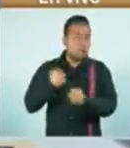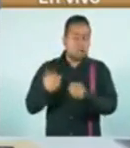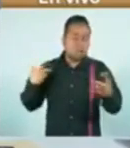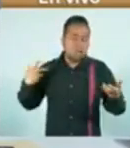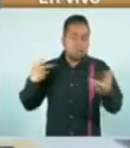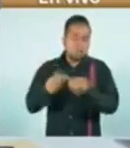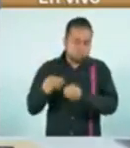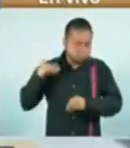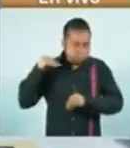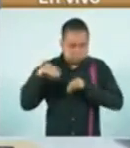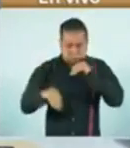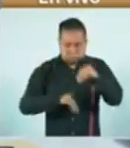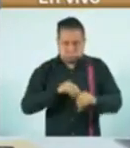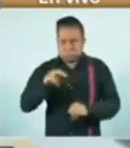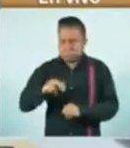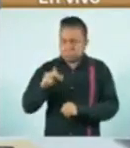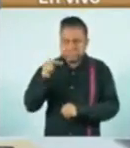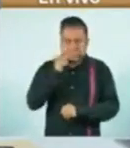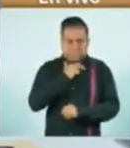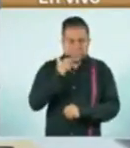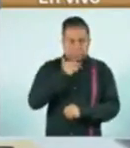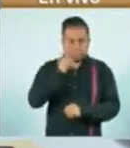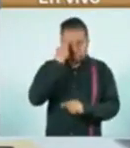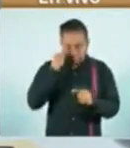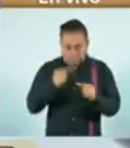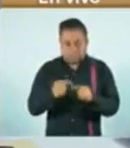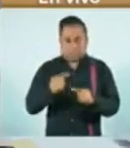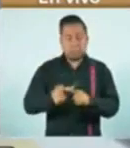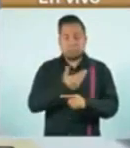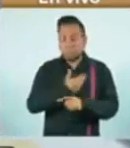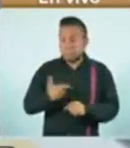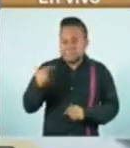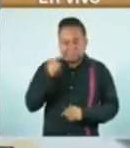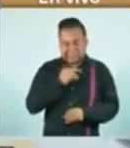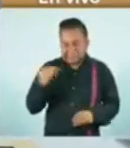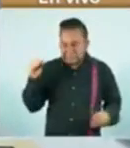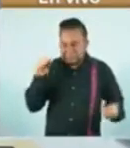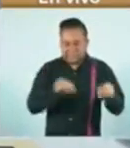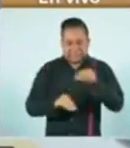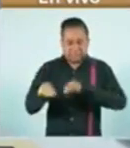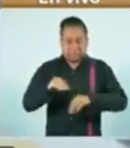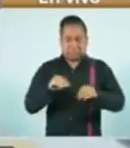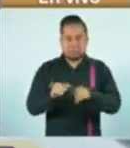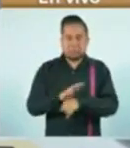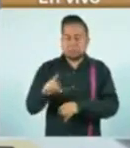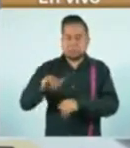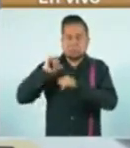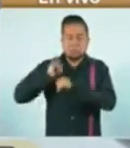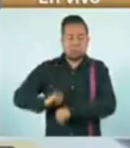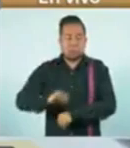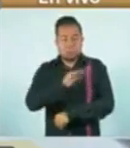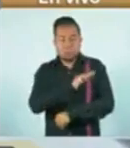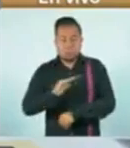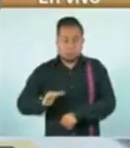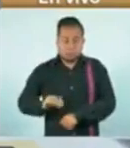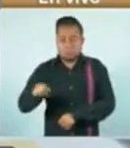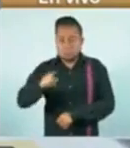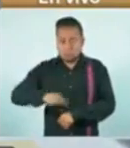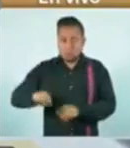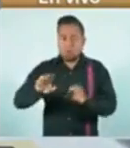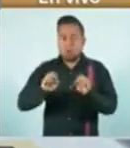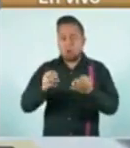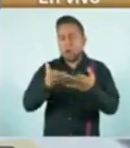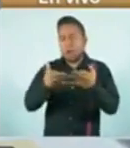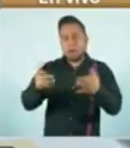prácticamente se tuvo que hacer a marchas forzadas en el cierre de la administración del presidente, porque con las autoridades municipales y agrarias